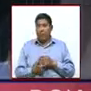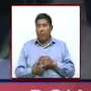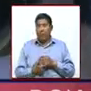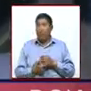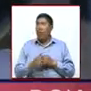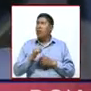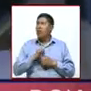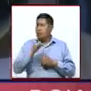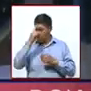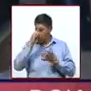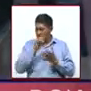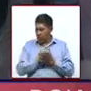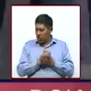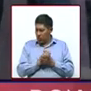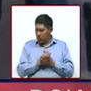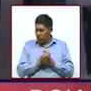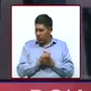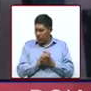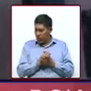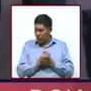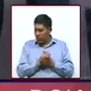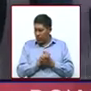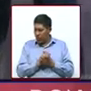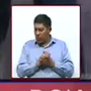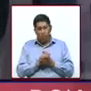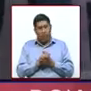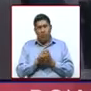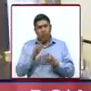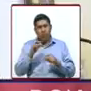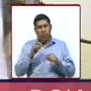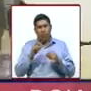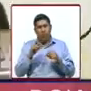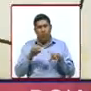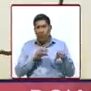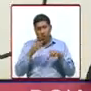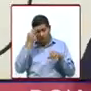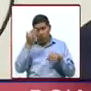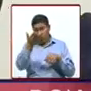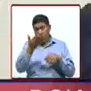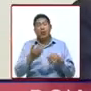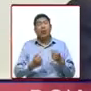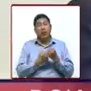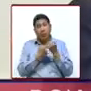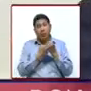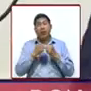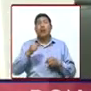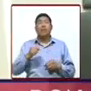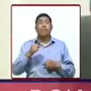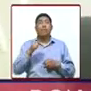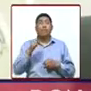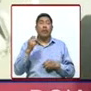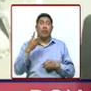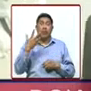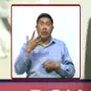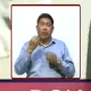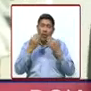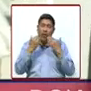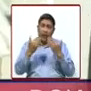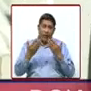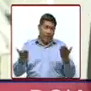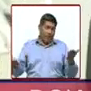Yo creo que no sería esto si no tuviera la colaboración de ustedes. Por eso digo que es un trabajo de todos.